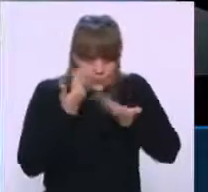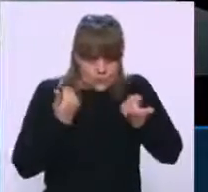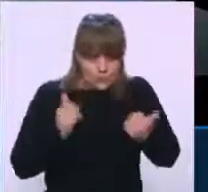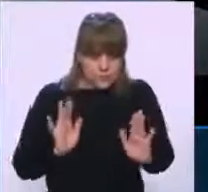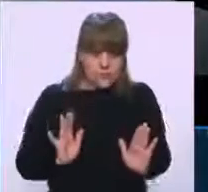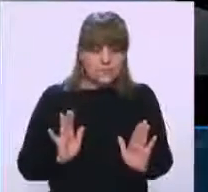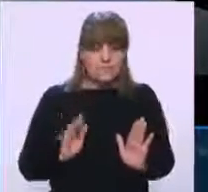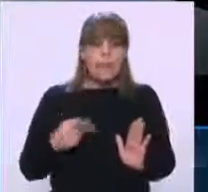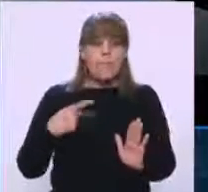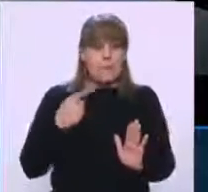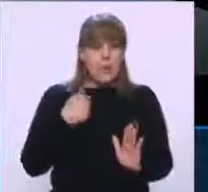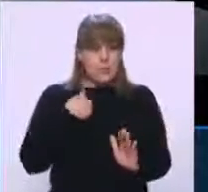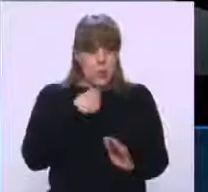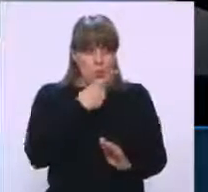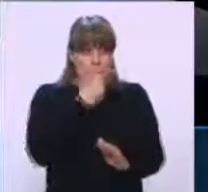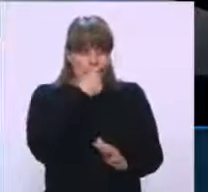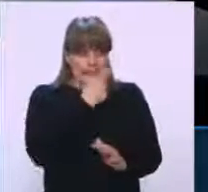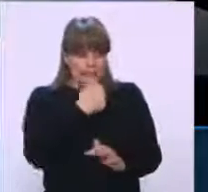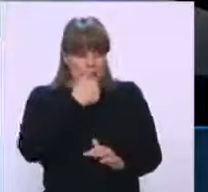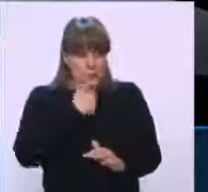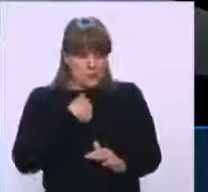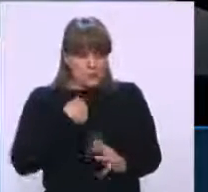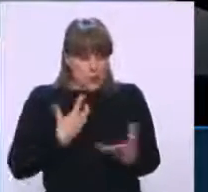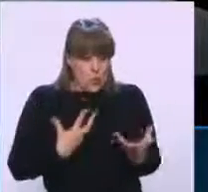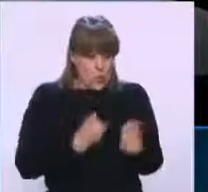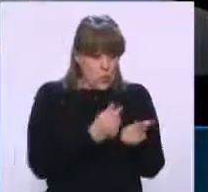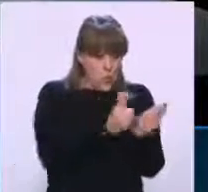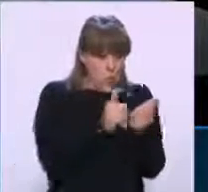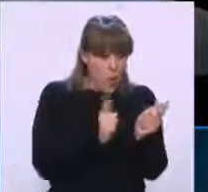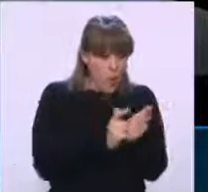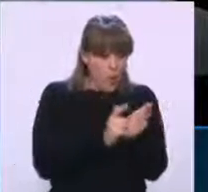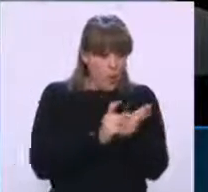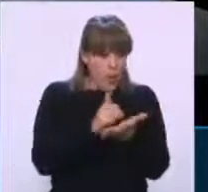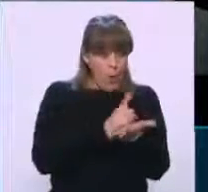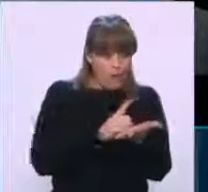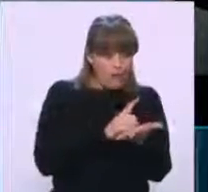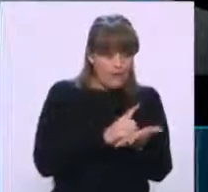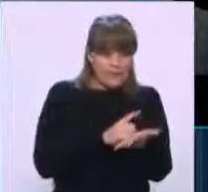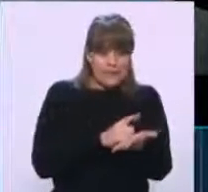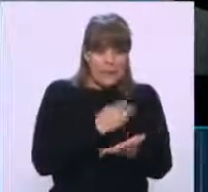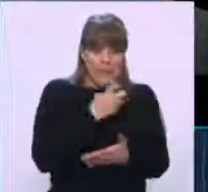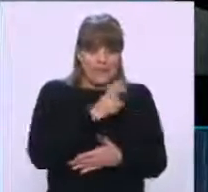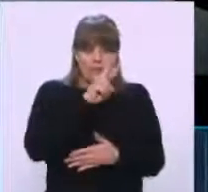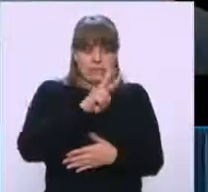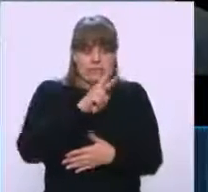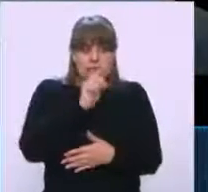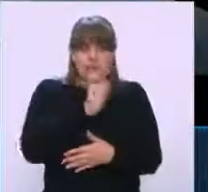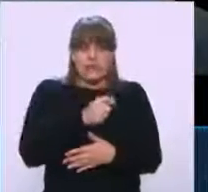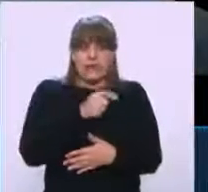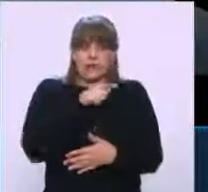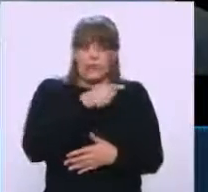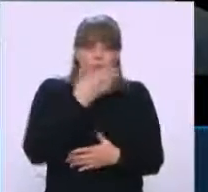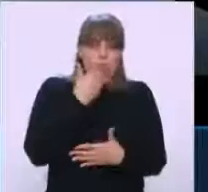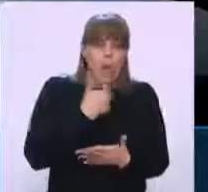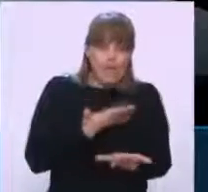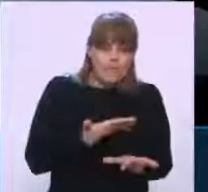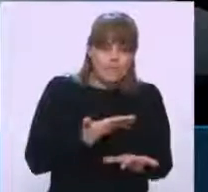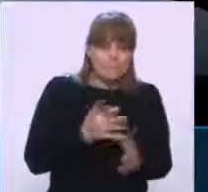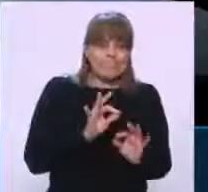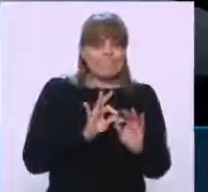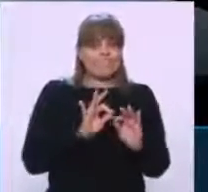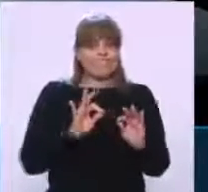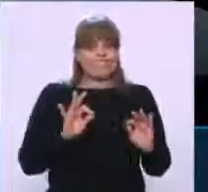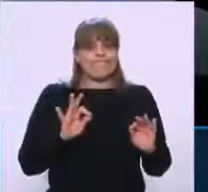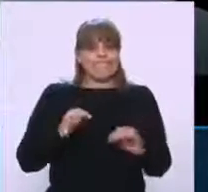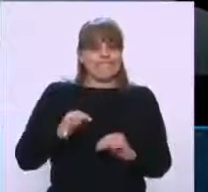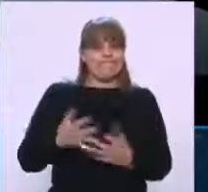tema ya de narcotráfico es no tener, ya sabes que el PIB, ¿no? Sí, y lo dije con todas